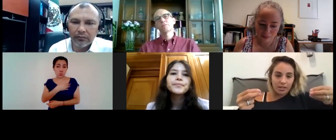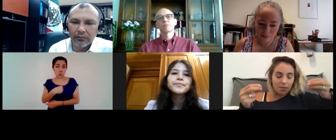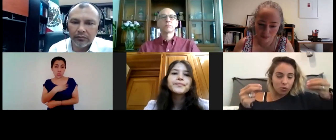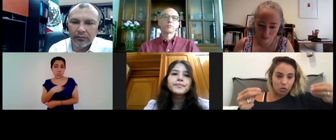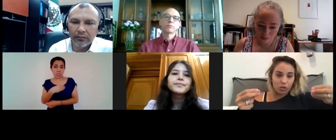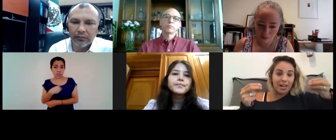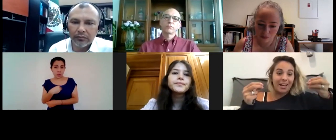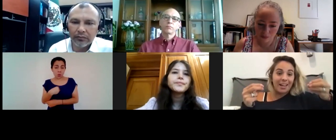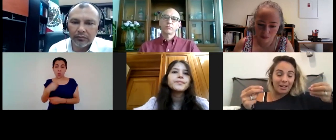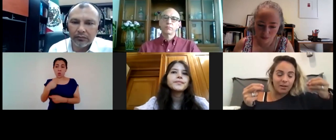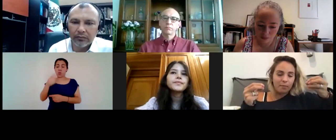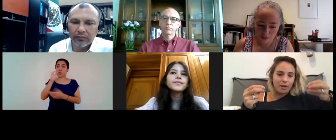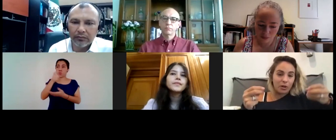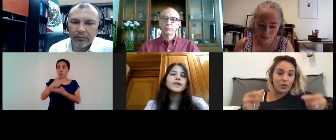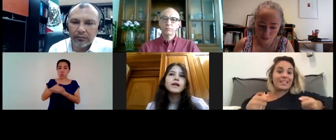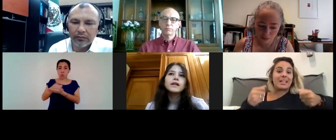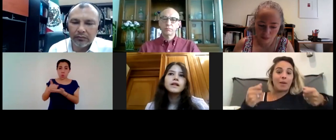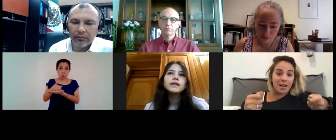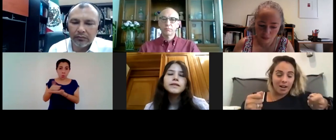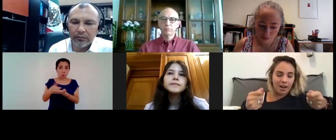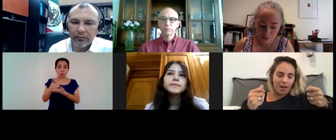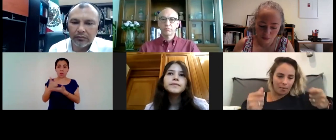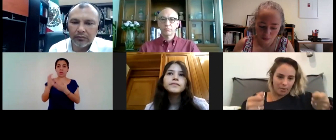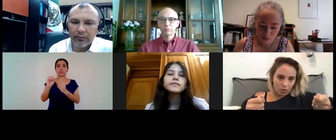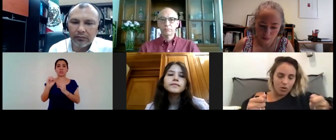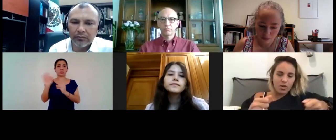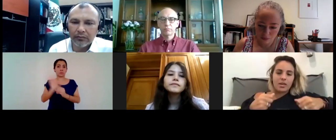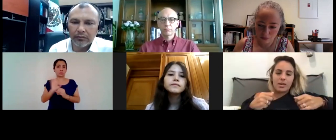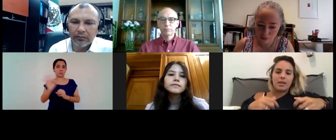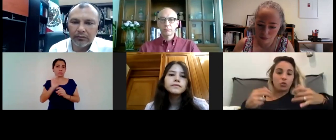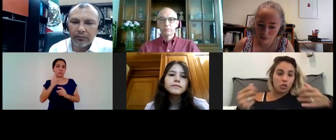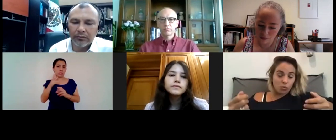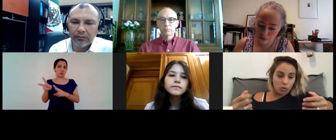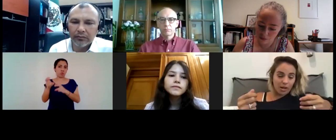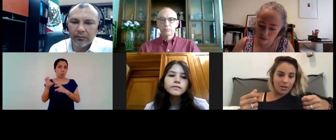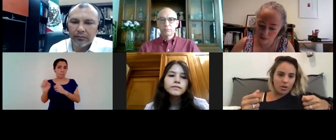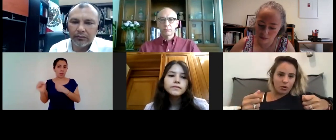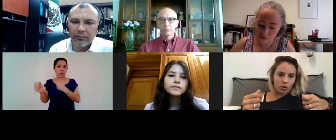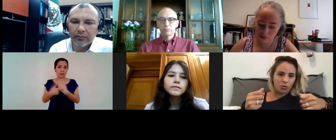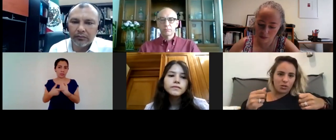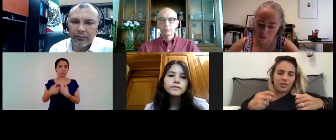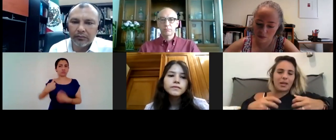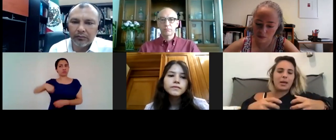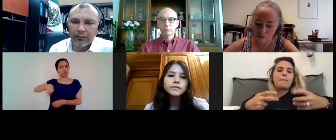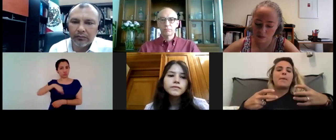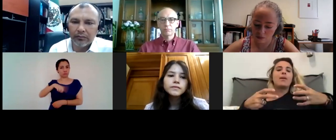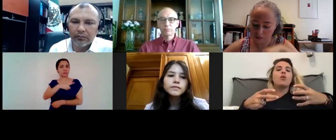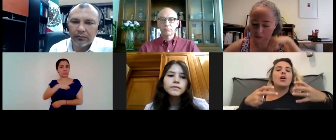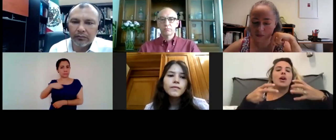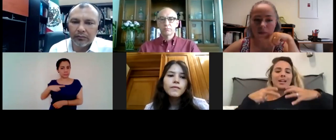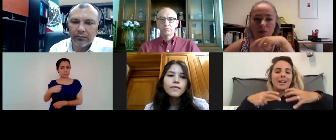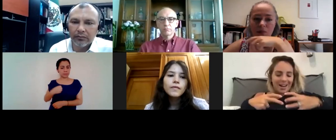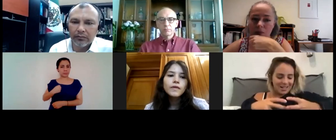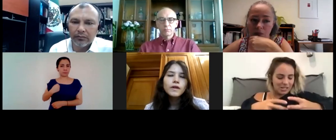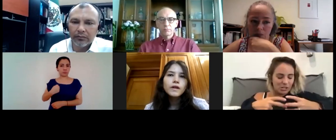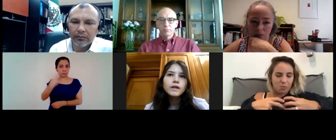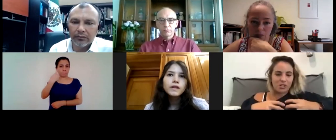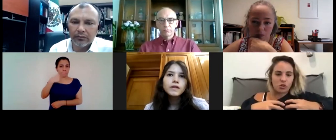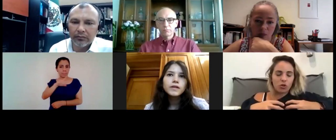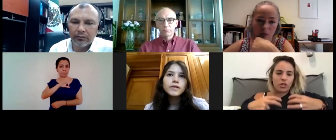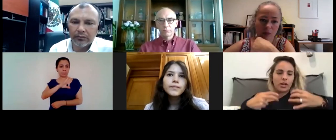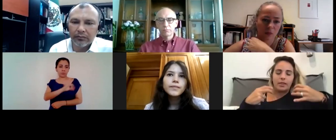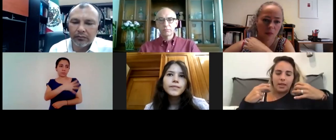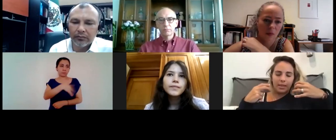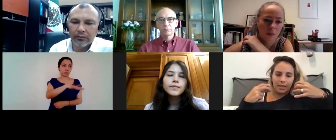enfrente. Es nada más cuestión de querer verlo y de atrever a verlo y entonces buscar la ayuda correspondiente, pero generar ese